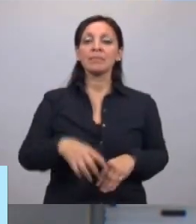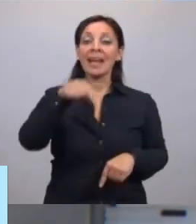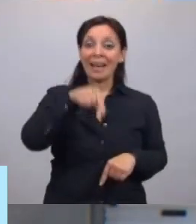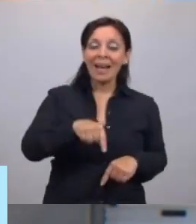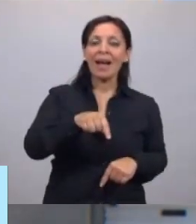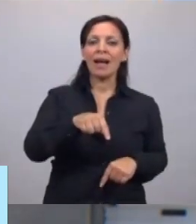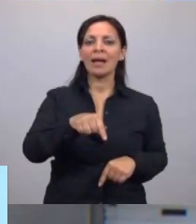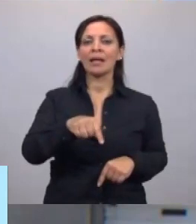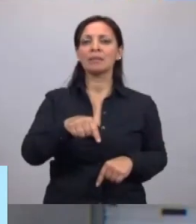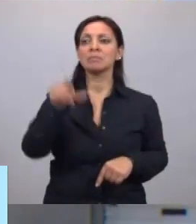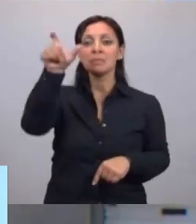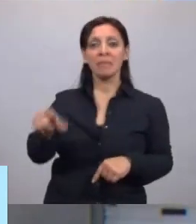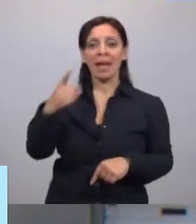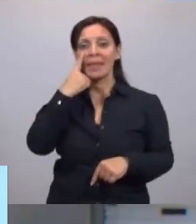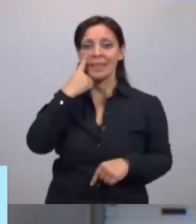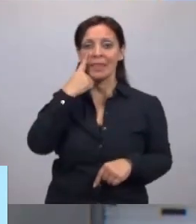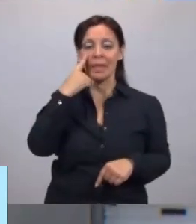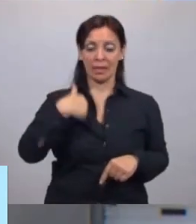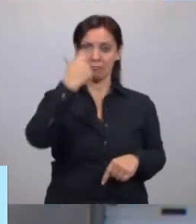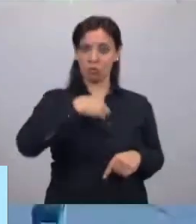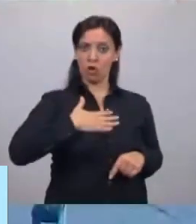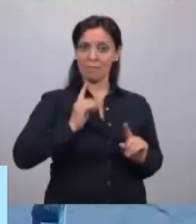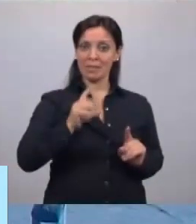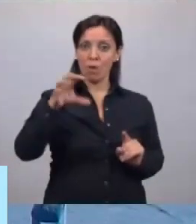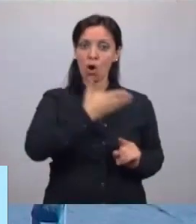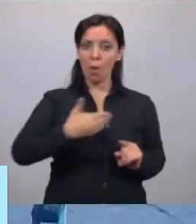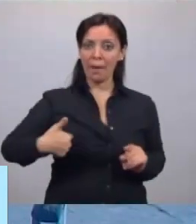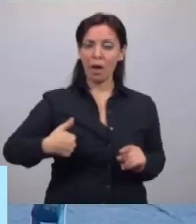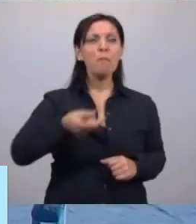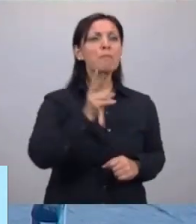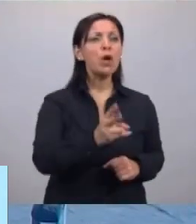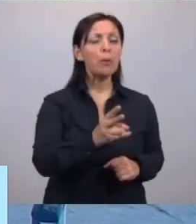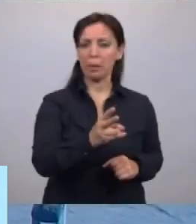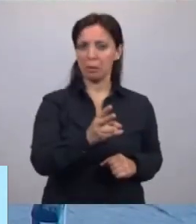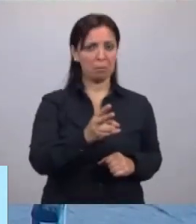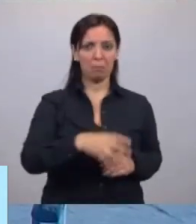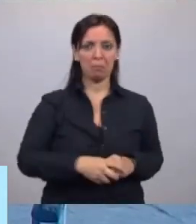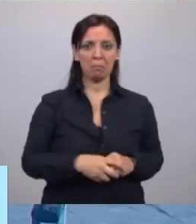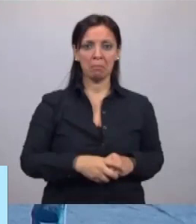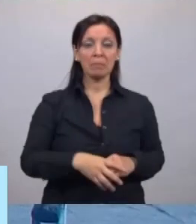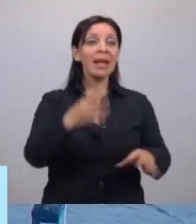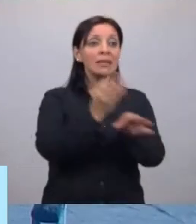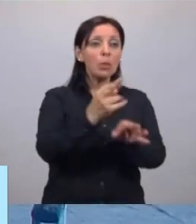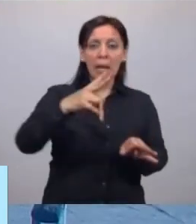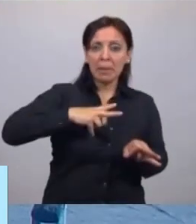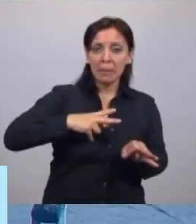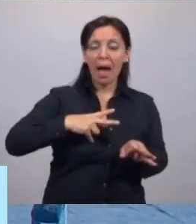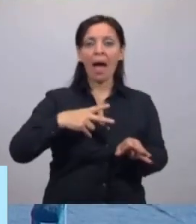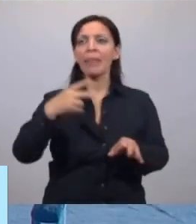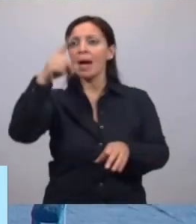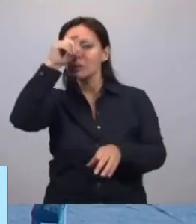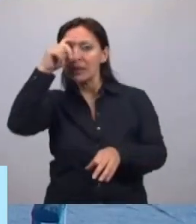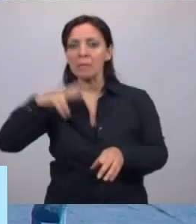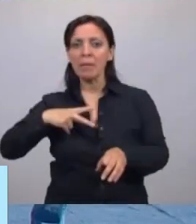ni por el intendente ni por este gobernador no está prohibido abrir escuelas privadas hospitales